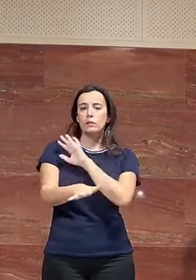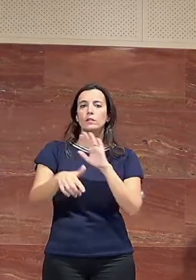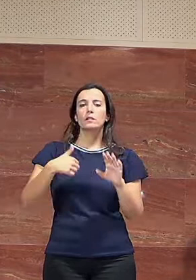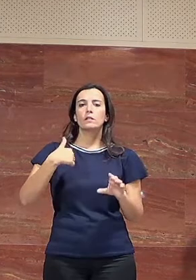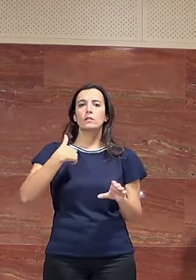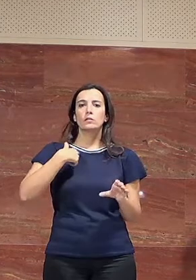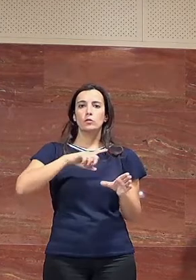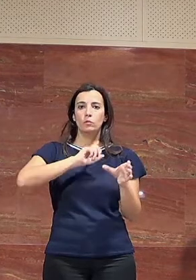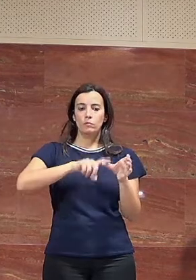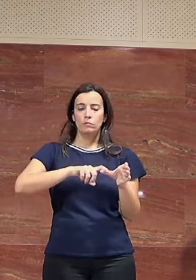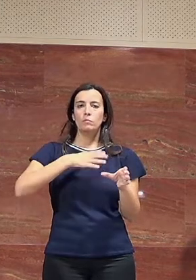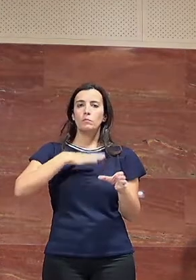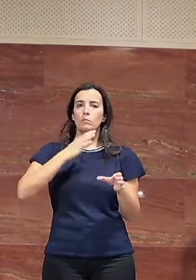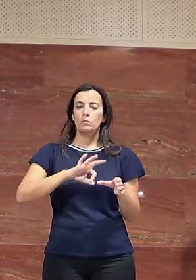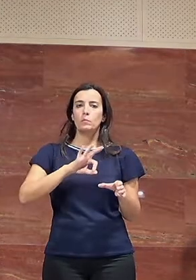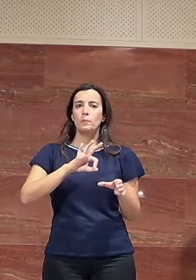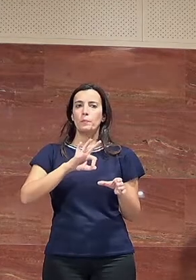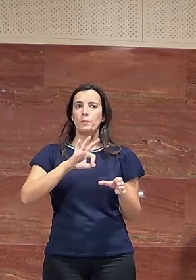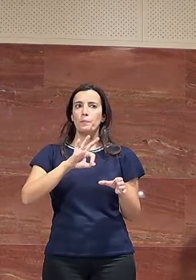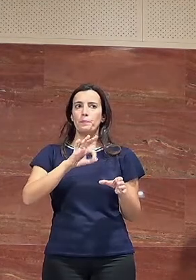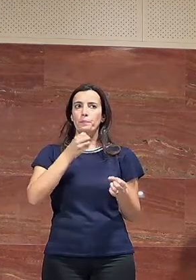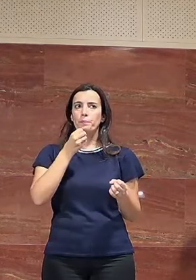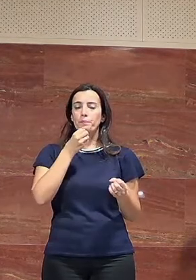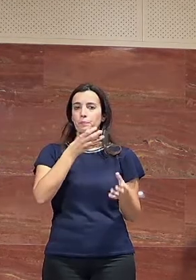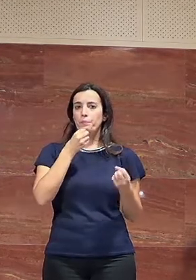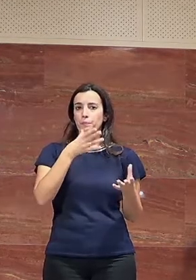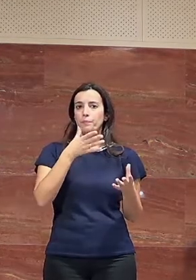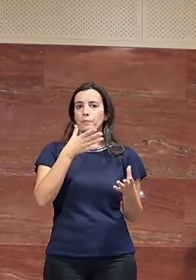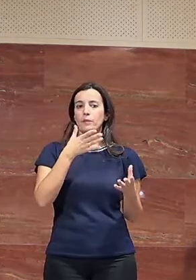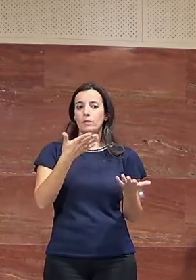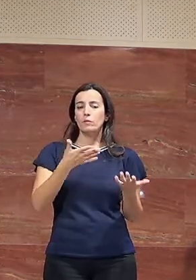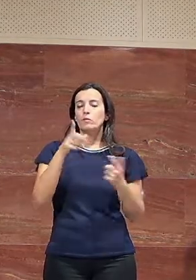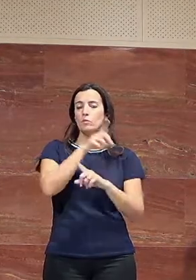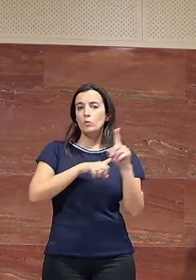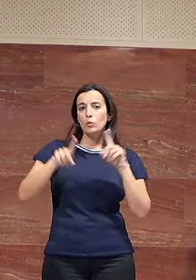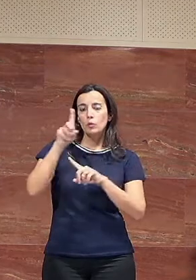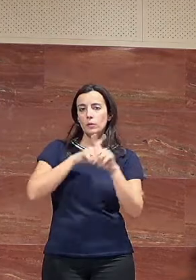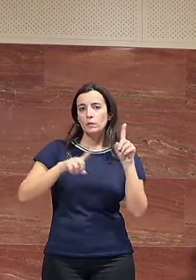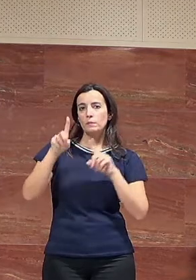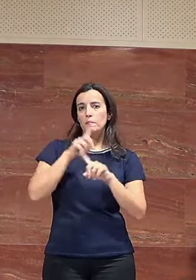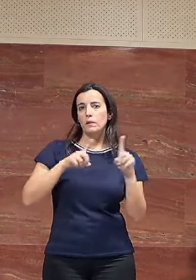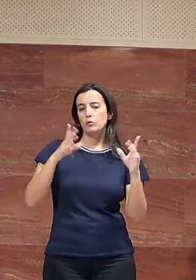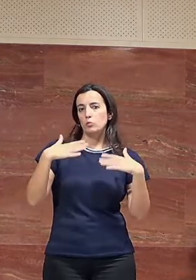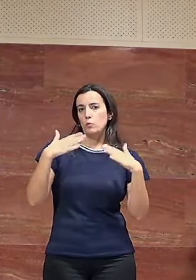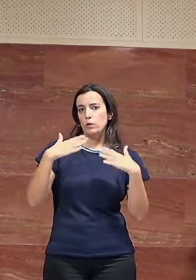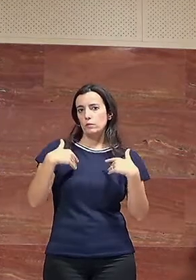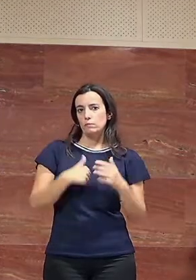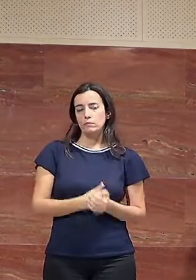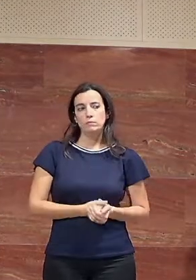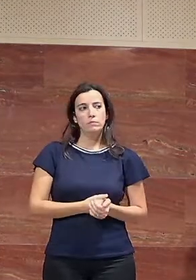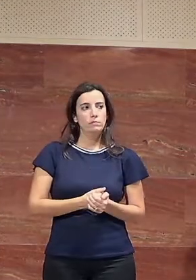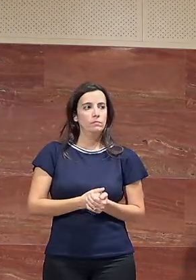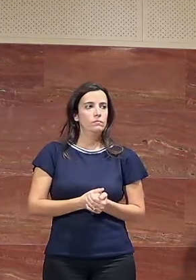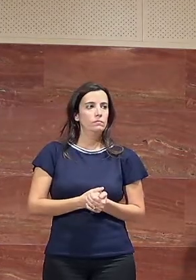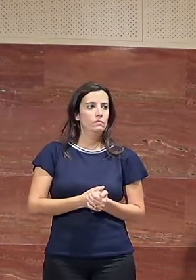verse, digamos, reflejado en ello, y no hay esos problemas, digamos, y disminuye el consumo. Antes